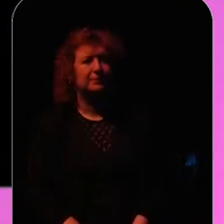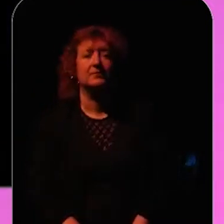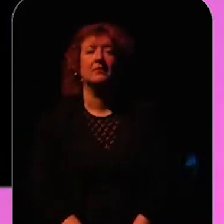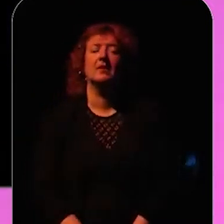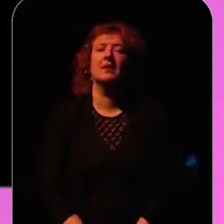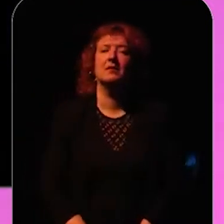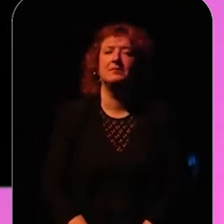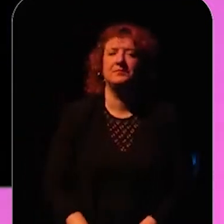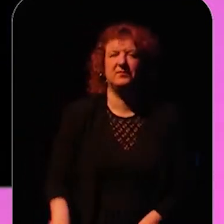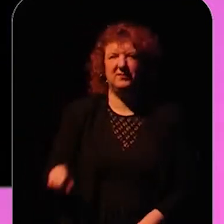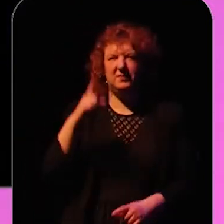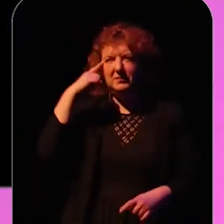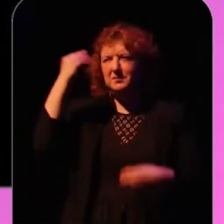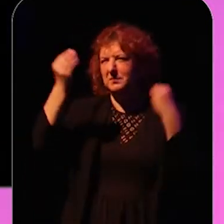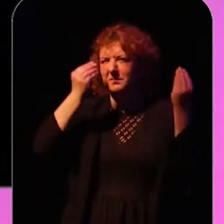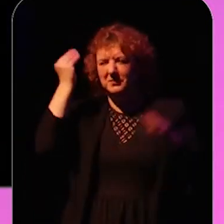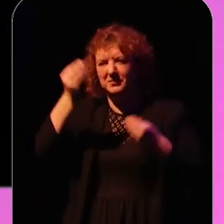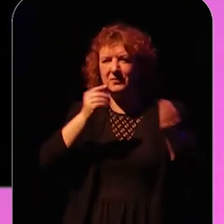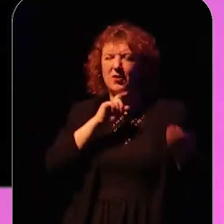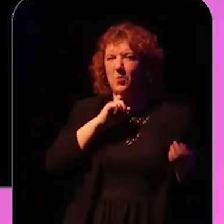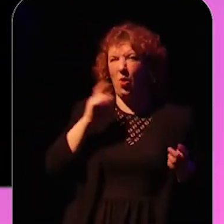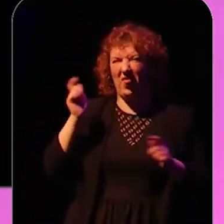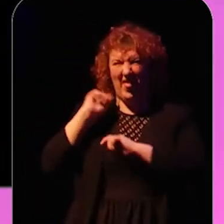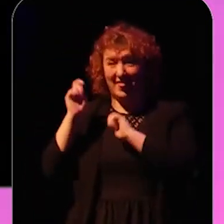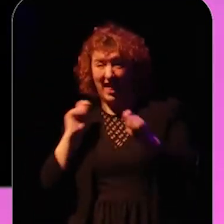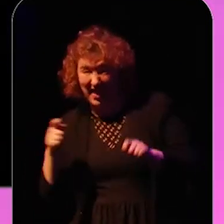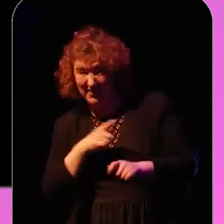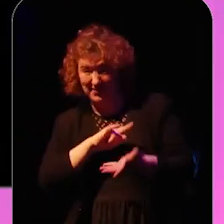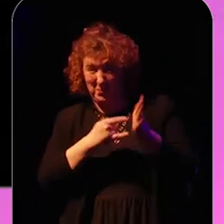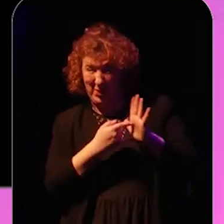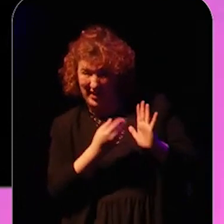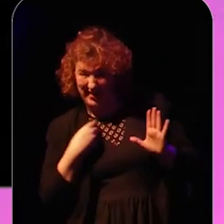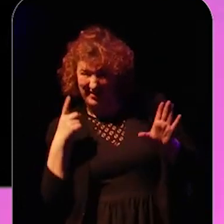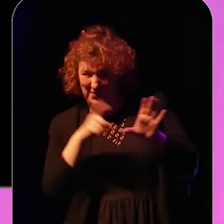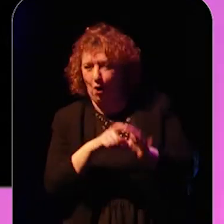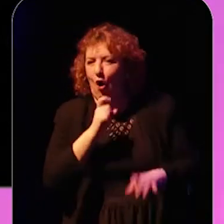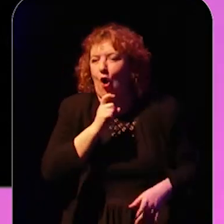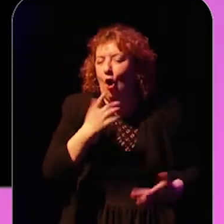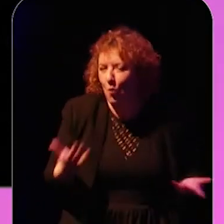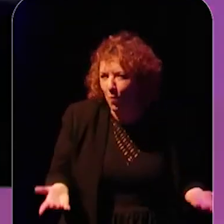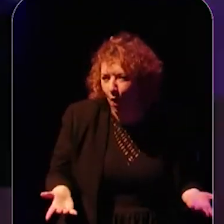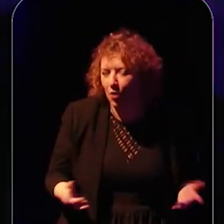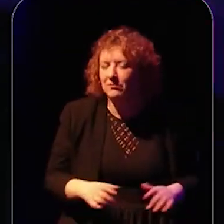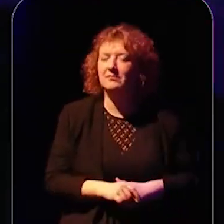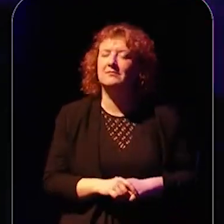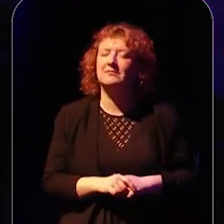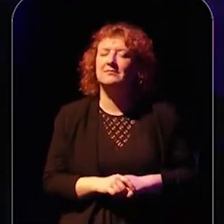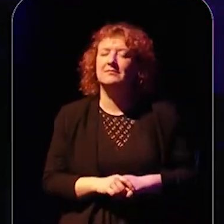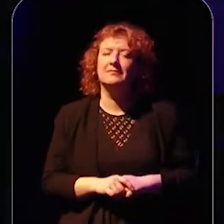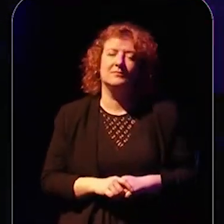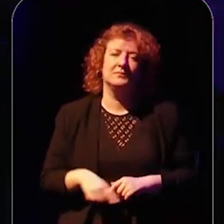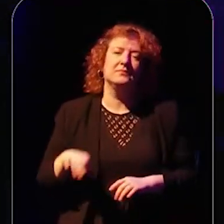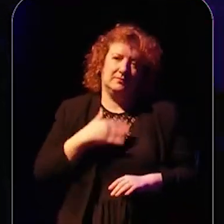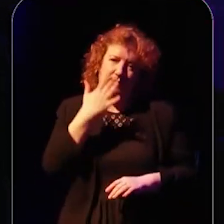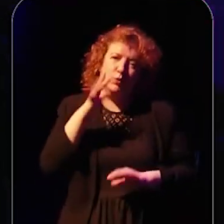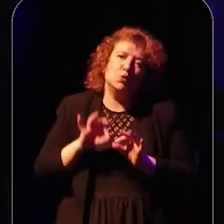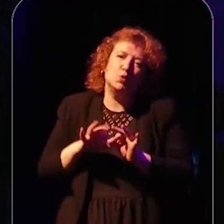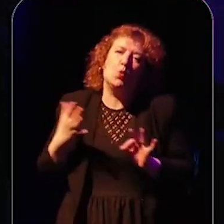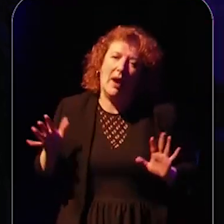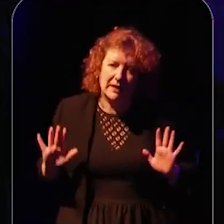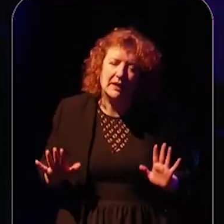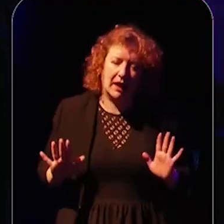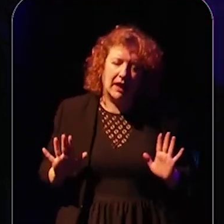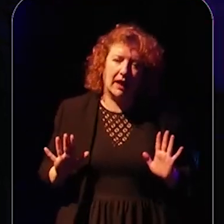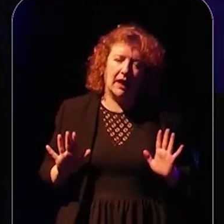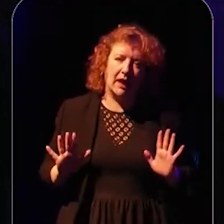Bueno, probablemente os preguntaréis cómo acaban unos de Zaragoza haciendo este tipo de proyectos. En primer lugar, hemos tenido un poco de suerte. Hemos